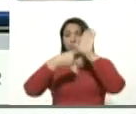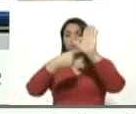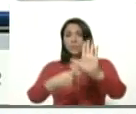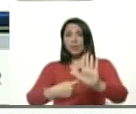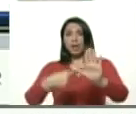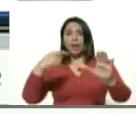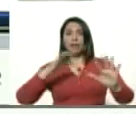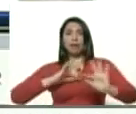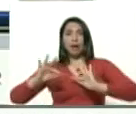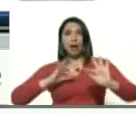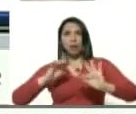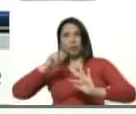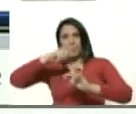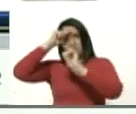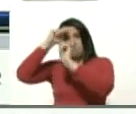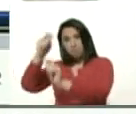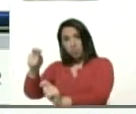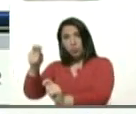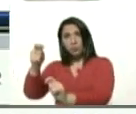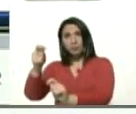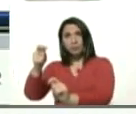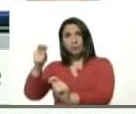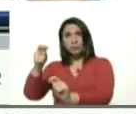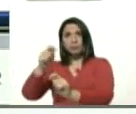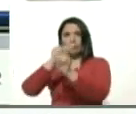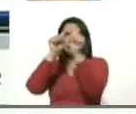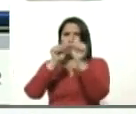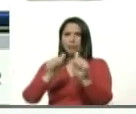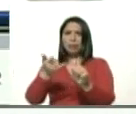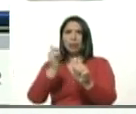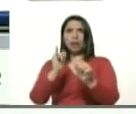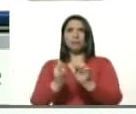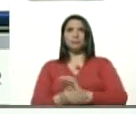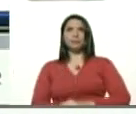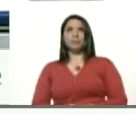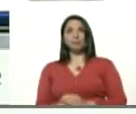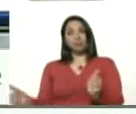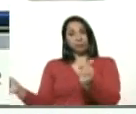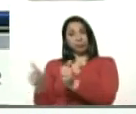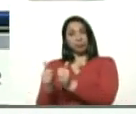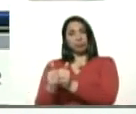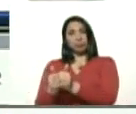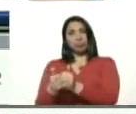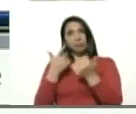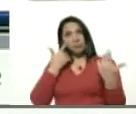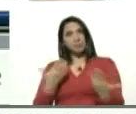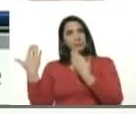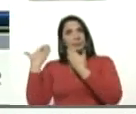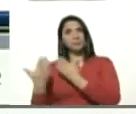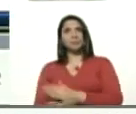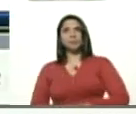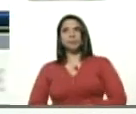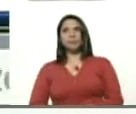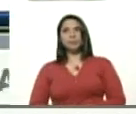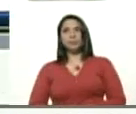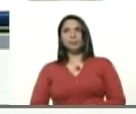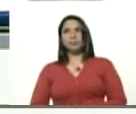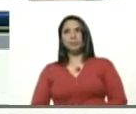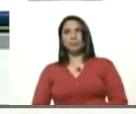obras y al reconocimiento de los artistas que están a tu lado. ¡Vamos!